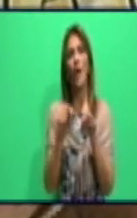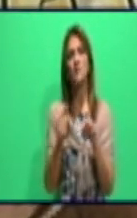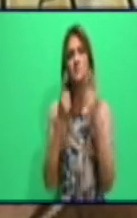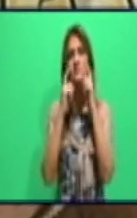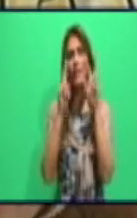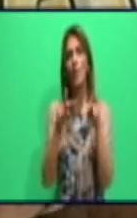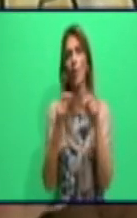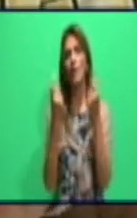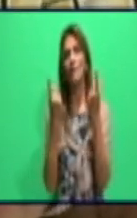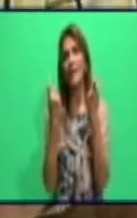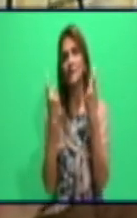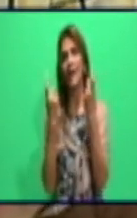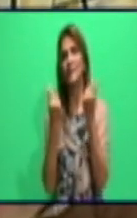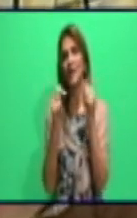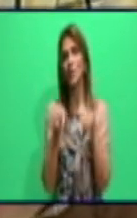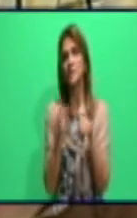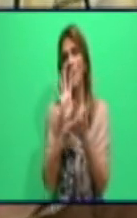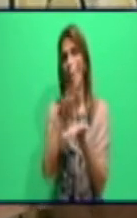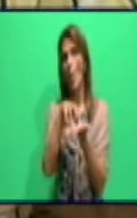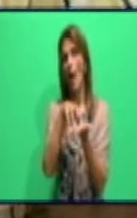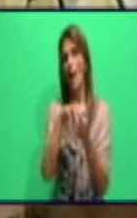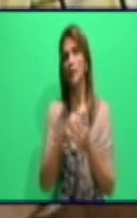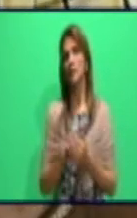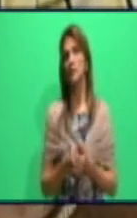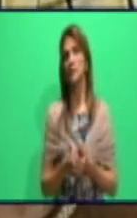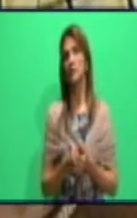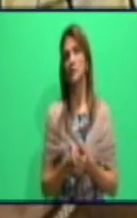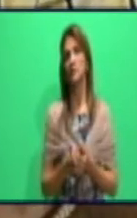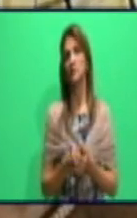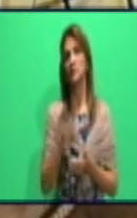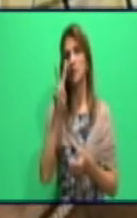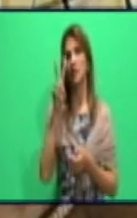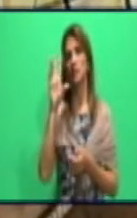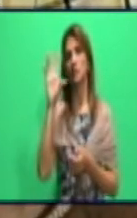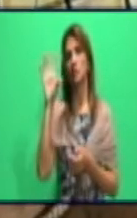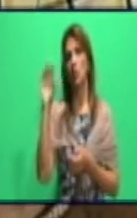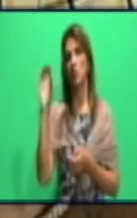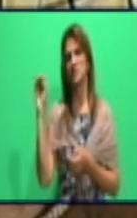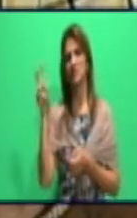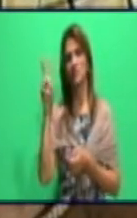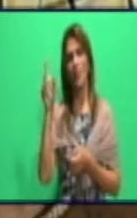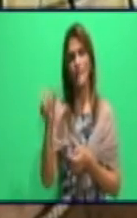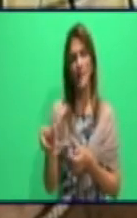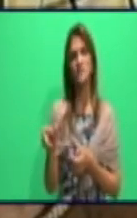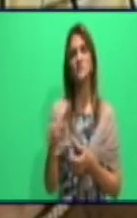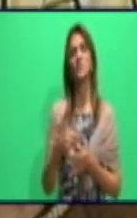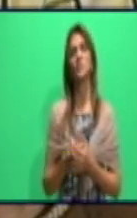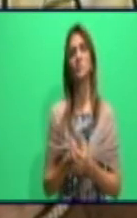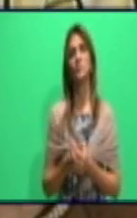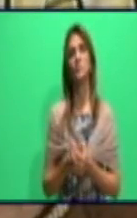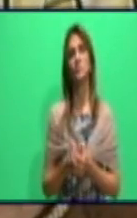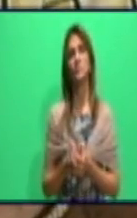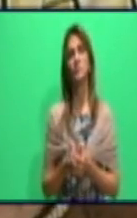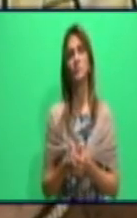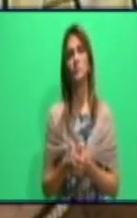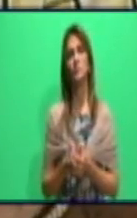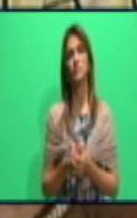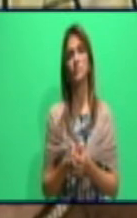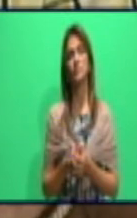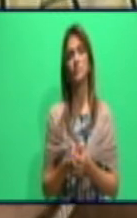en esa unidad de 200 200 pesos en 4 centavos y en el llar en la pizarra